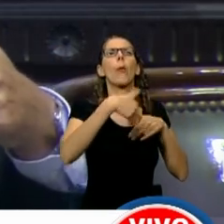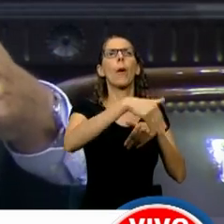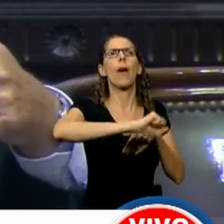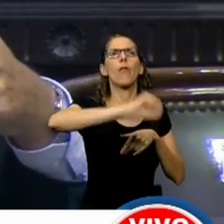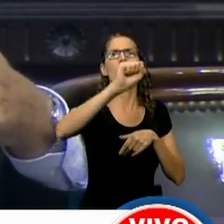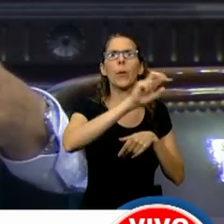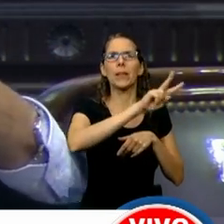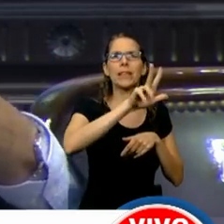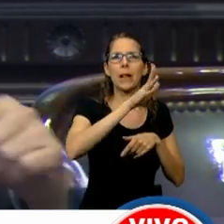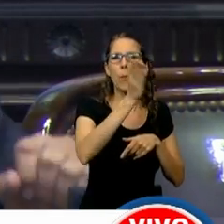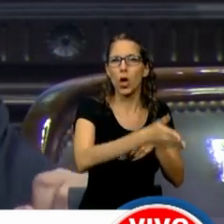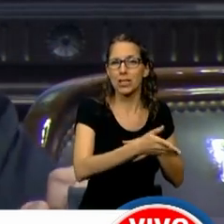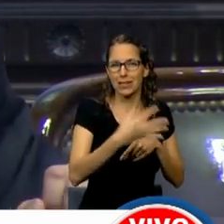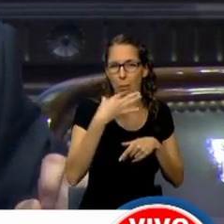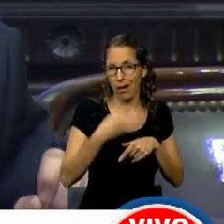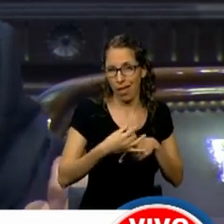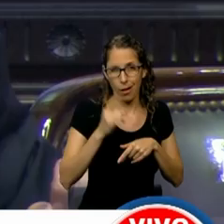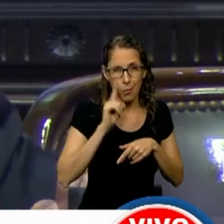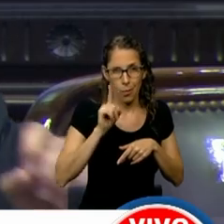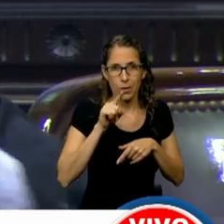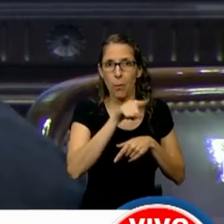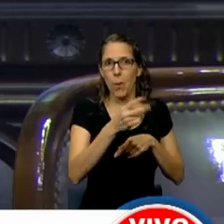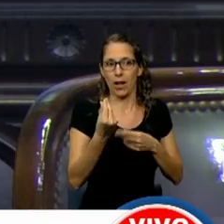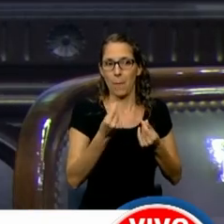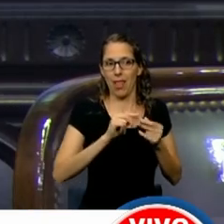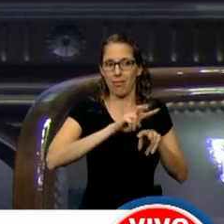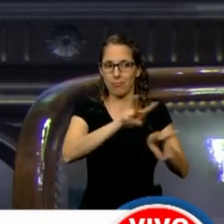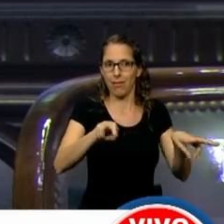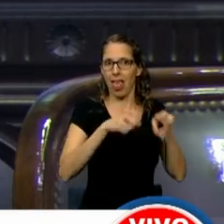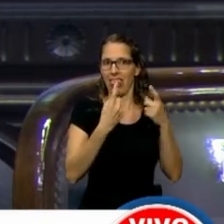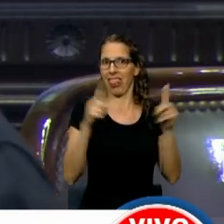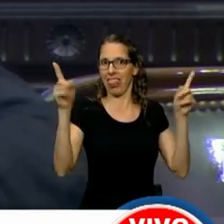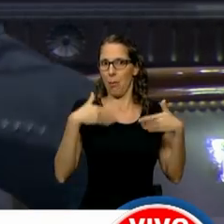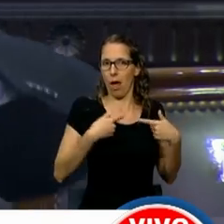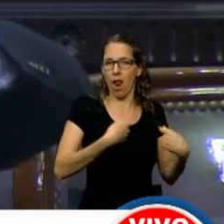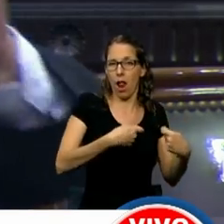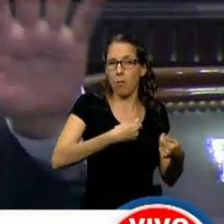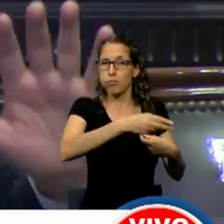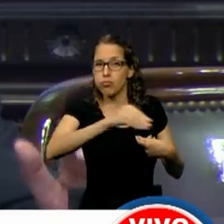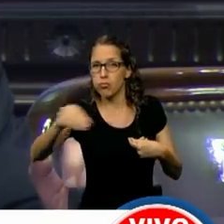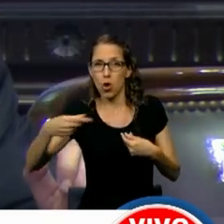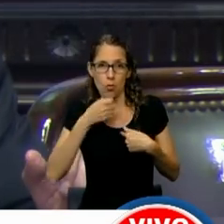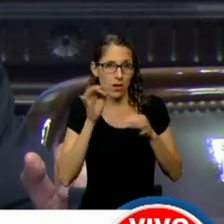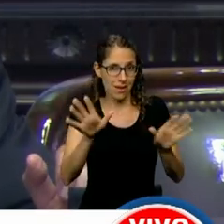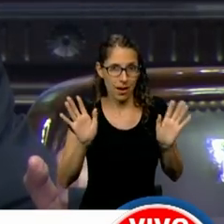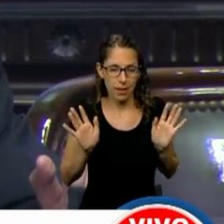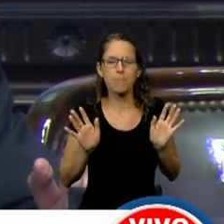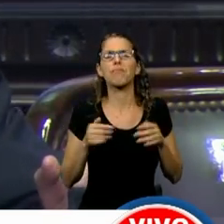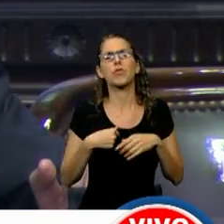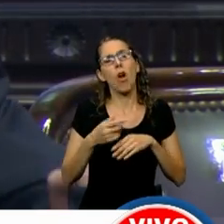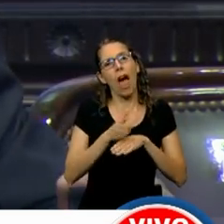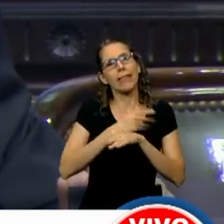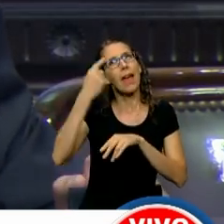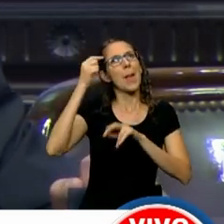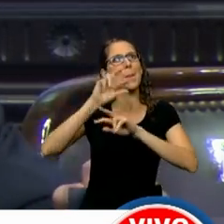contar con más recursos para uso indiscriminado debe hacer una comparación que tenía pensados en otras cosas pero ya que entramos en el tema al federalismo